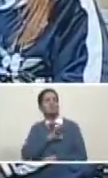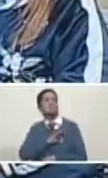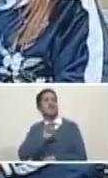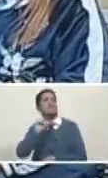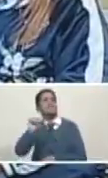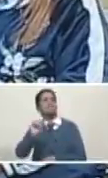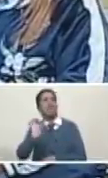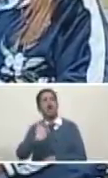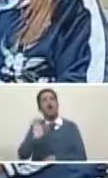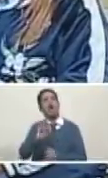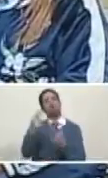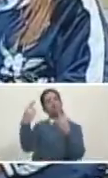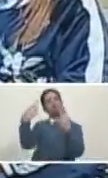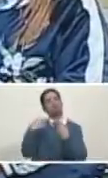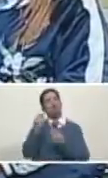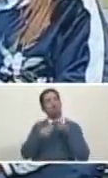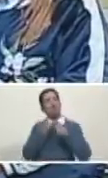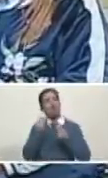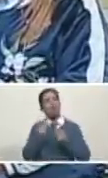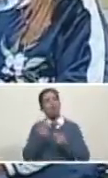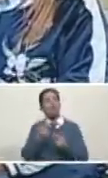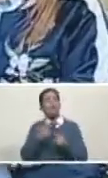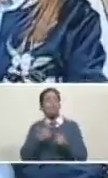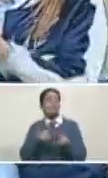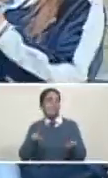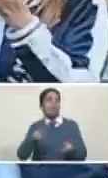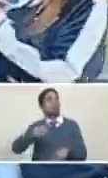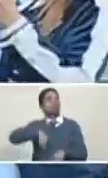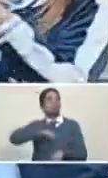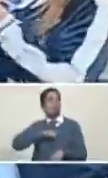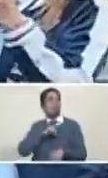pero existimos y somos millones.